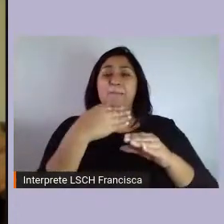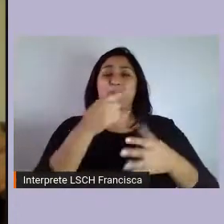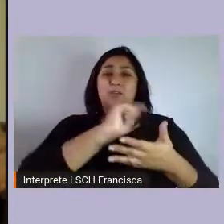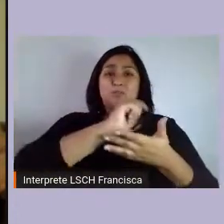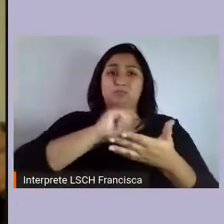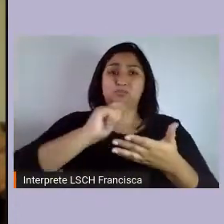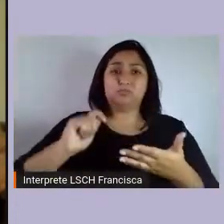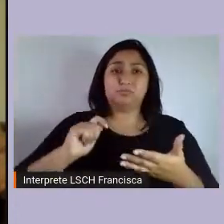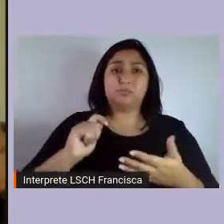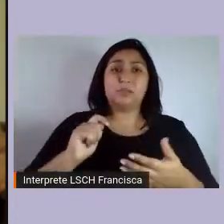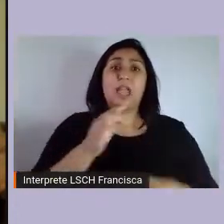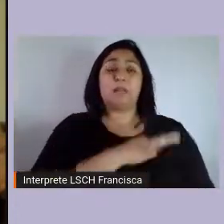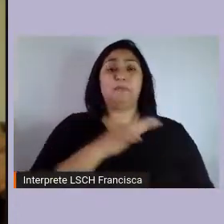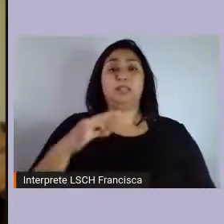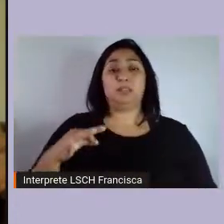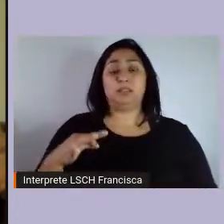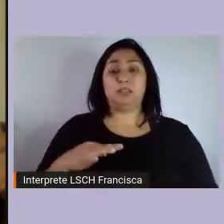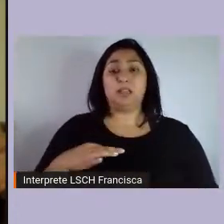Exteriores de Chile,